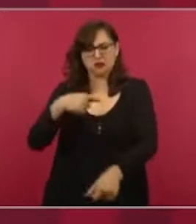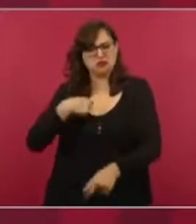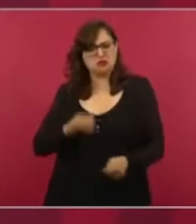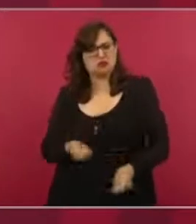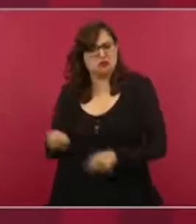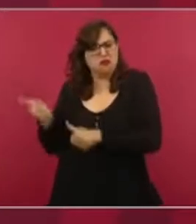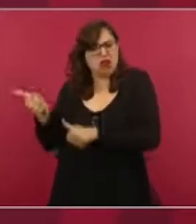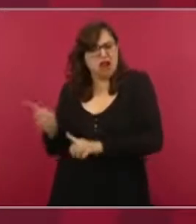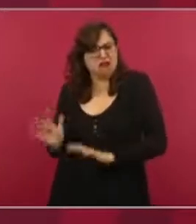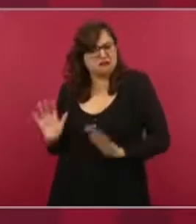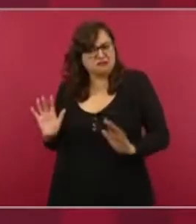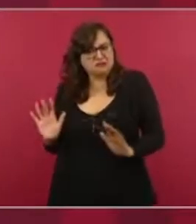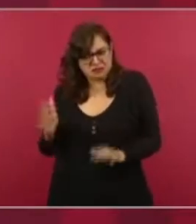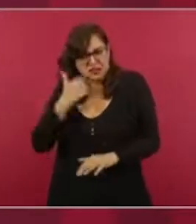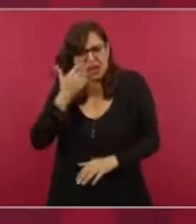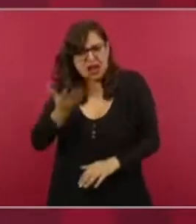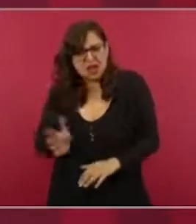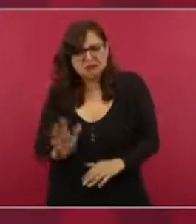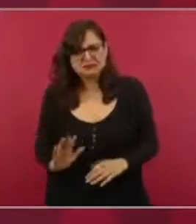Pero